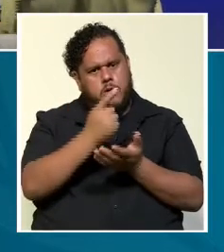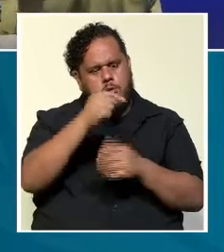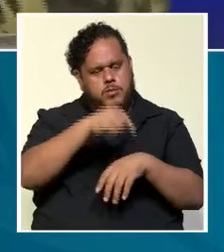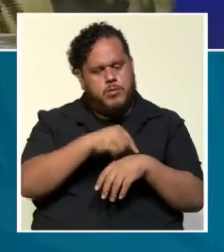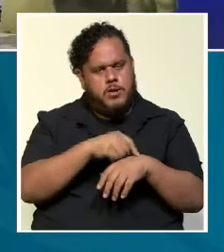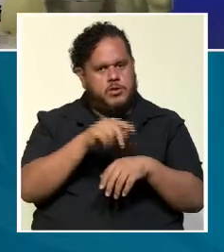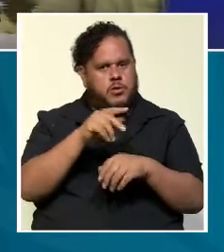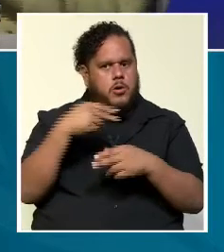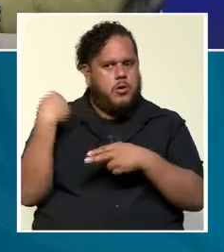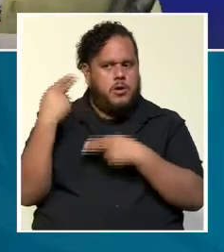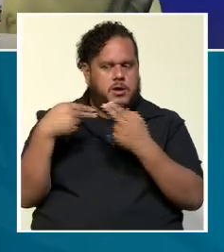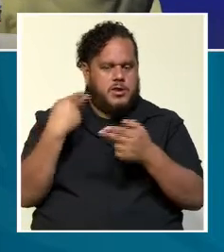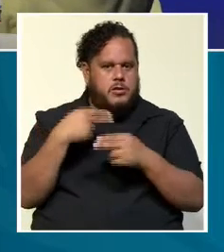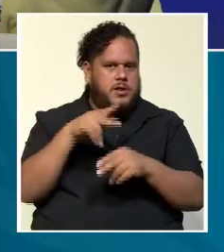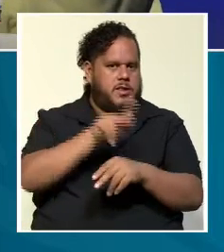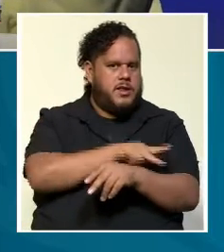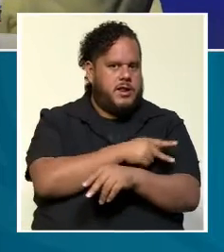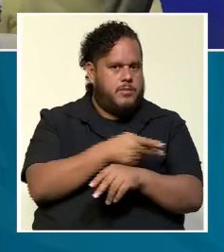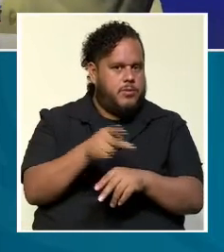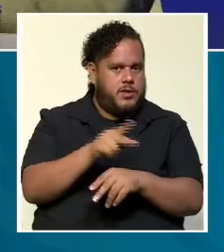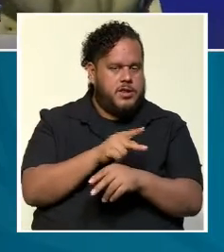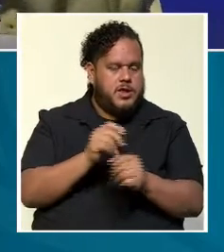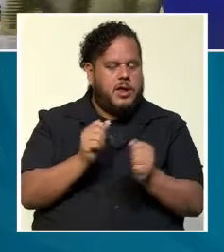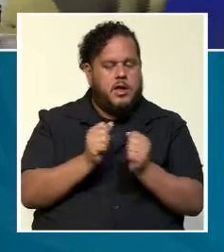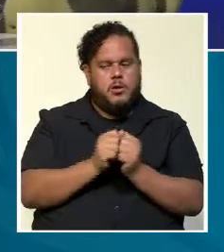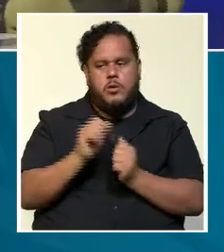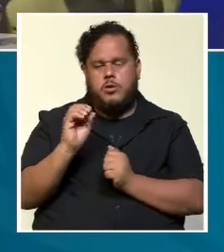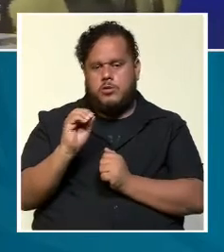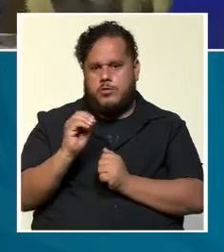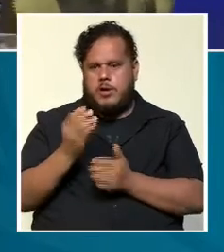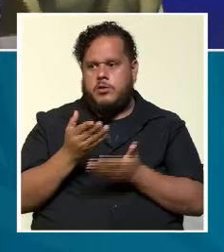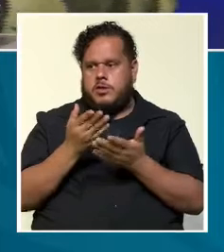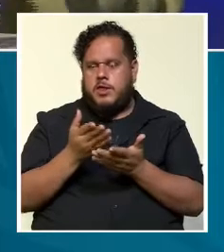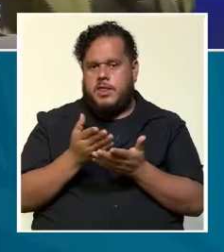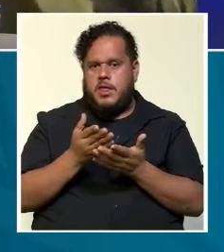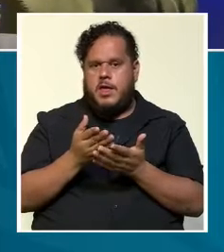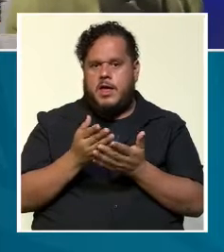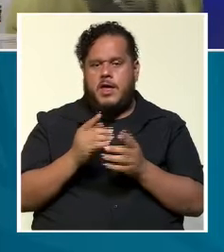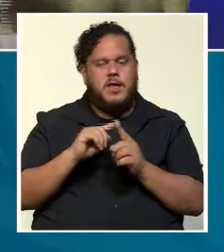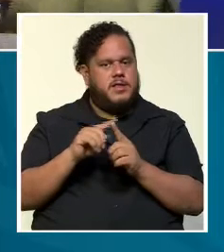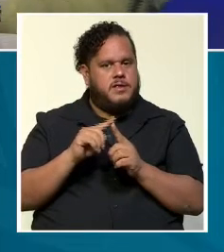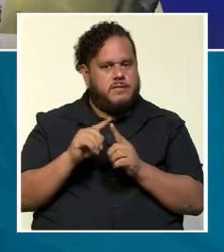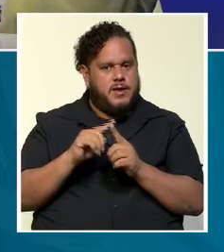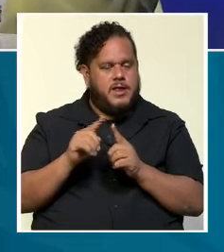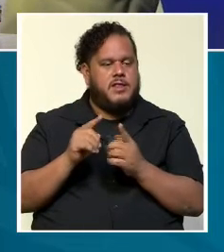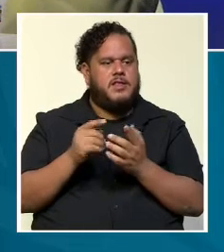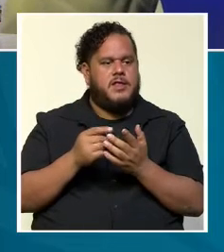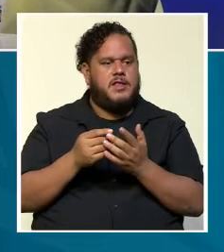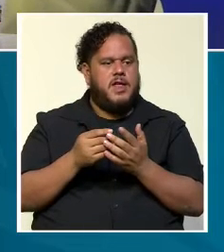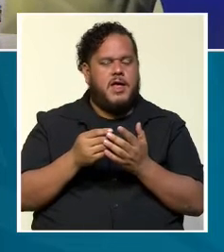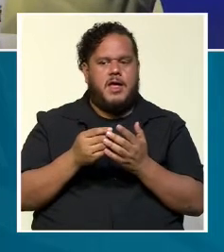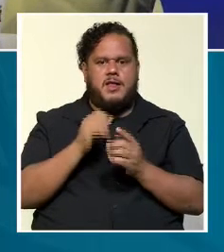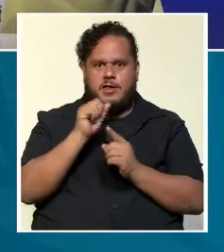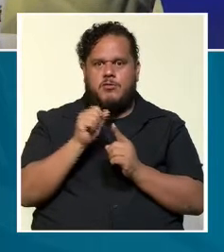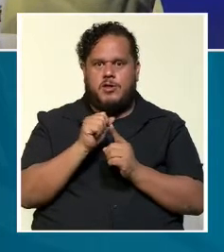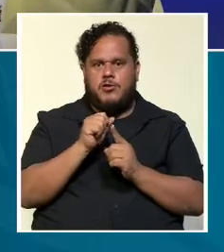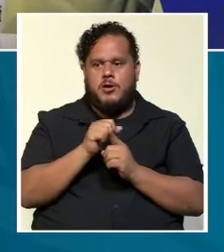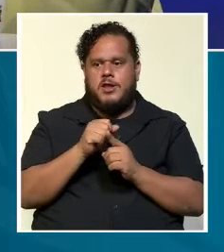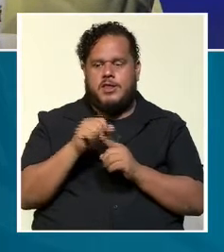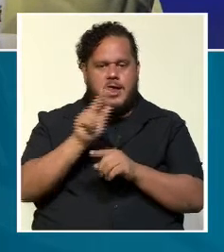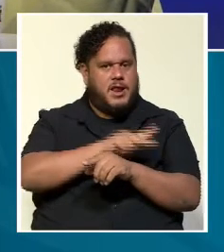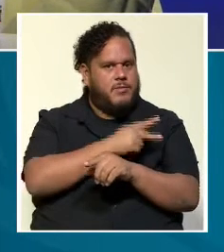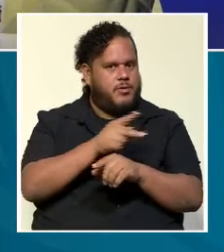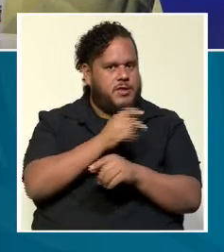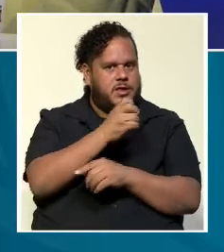de la poesía y de la literatura. Con Osvaldo se da un parteaguas en la poesía costarricense. Y hay un elemento ahora que